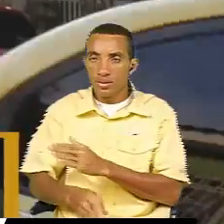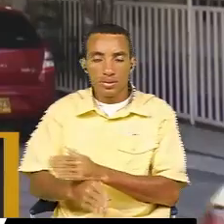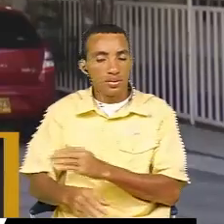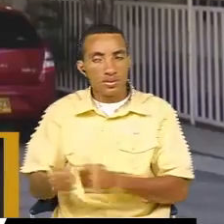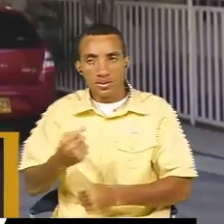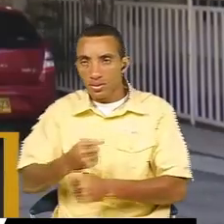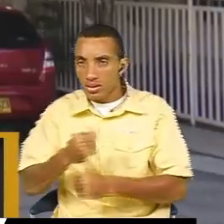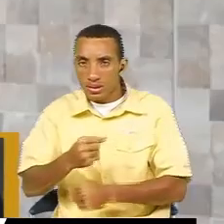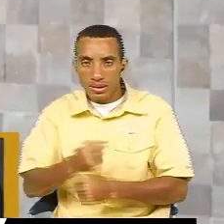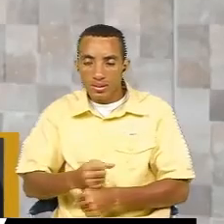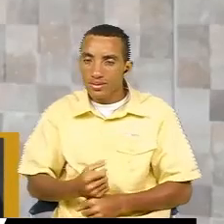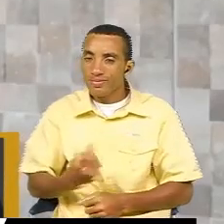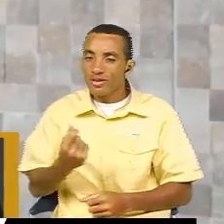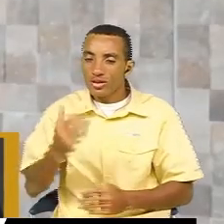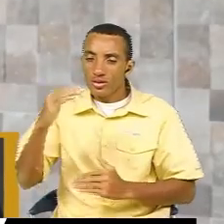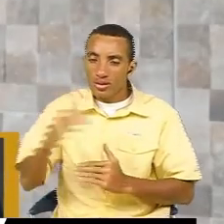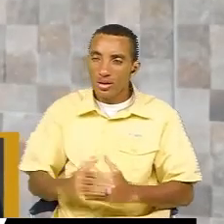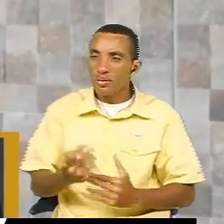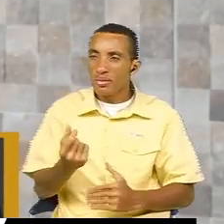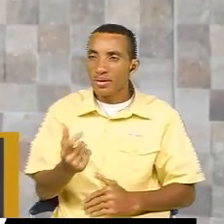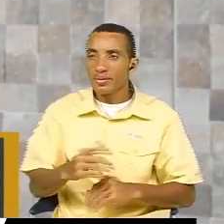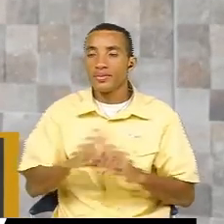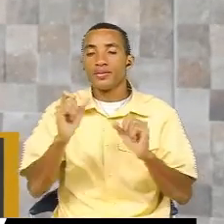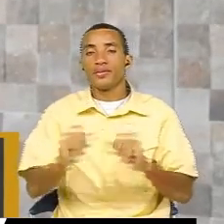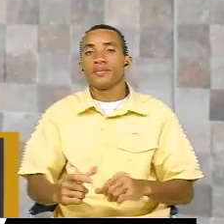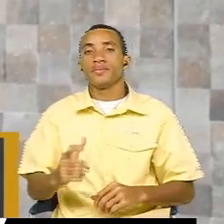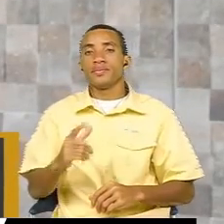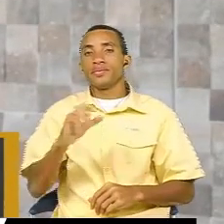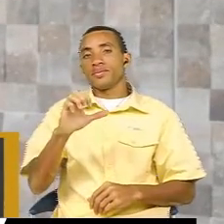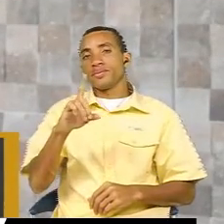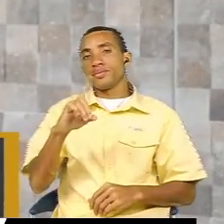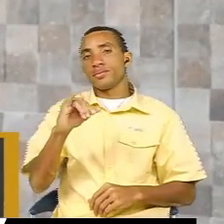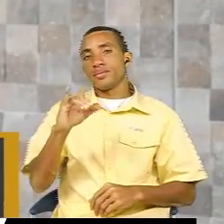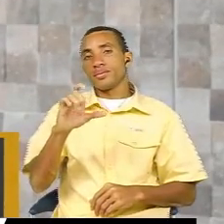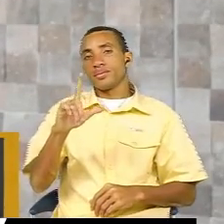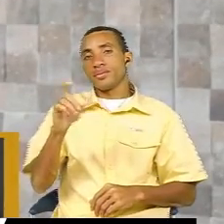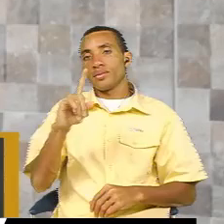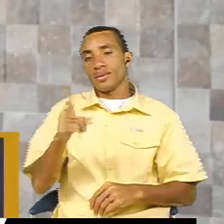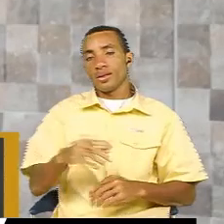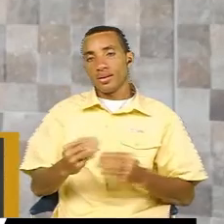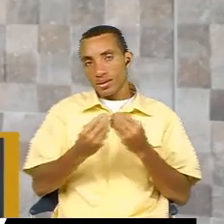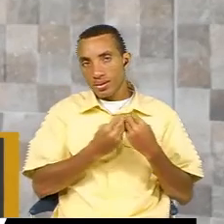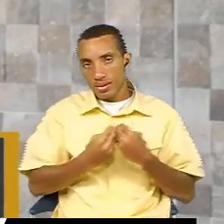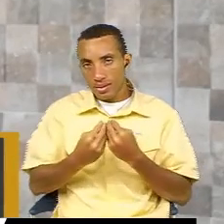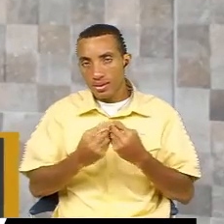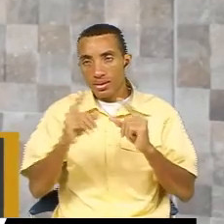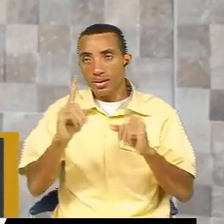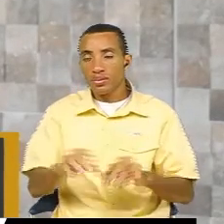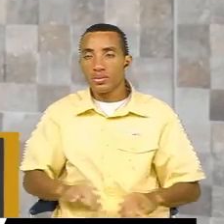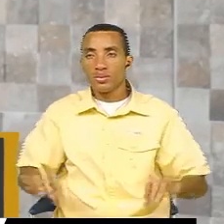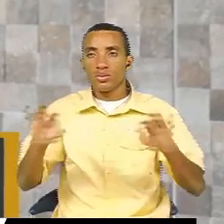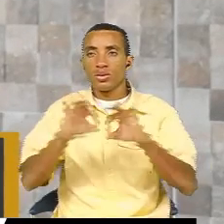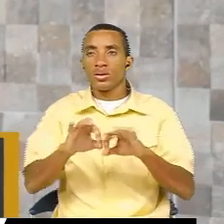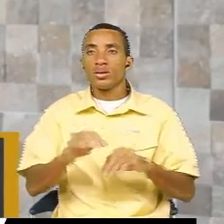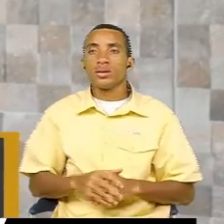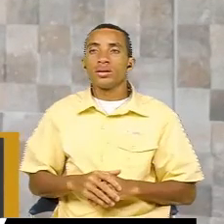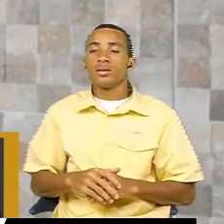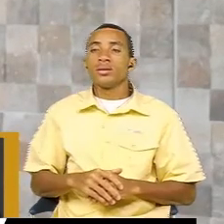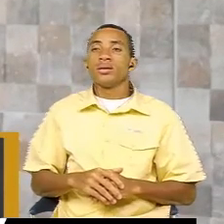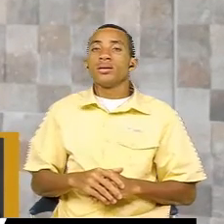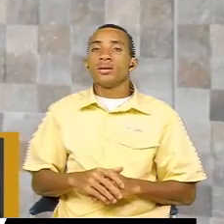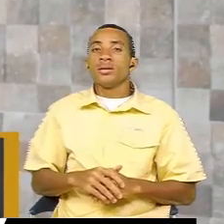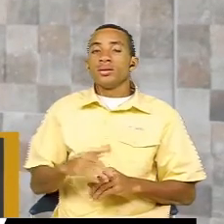a honor en causa, pues obviamente los ediles tienen que ver con un rango un poco más importante, por decirlo así, frente al